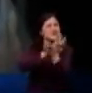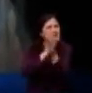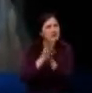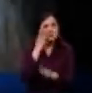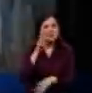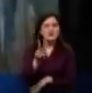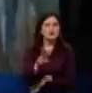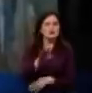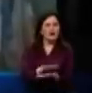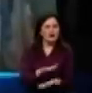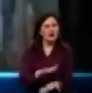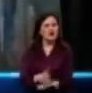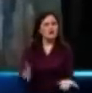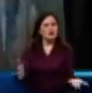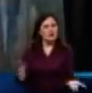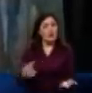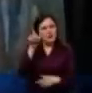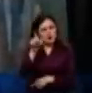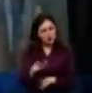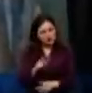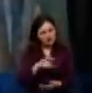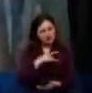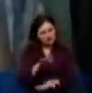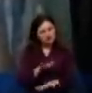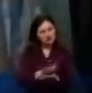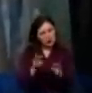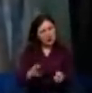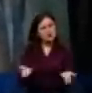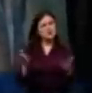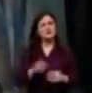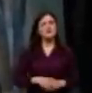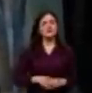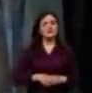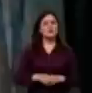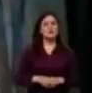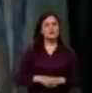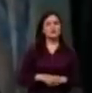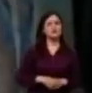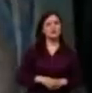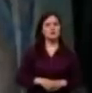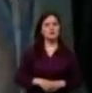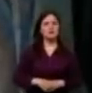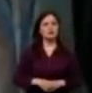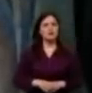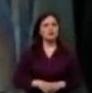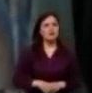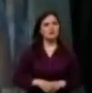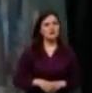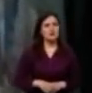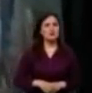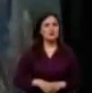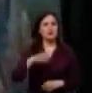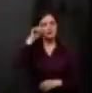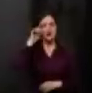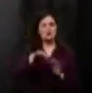siempre la he visto. Sí, una persona bien tranquila y humanitaria, lo más esencial que lo